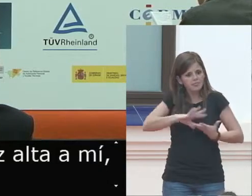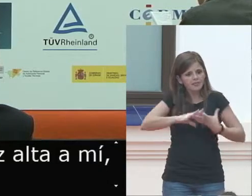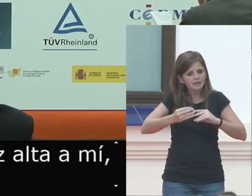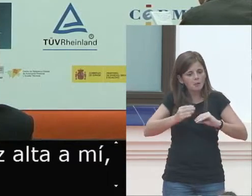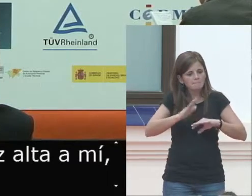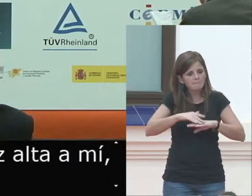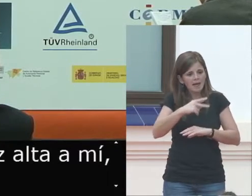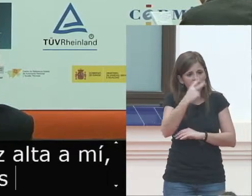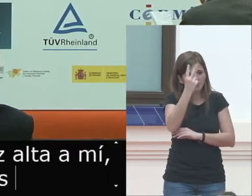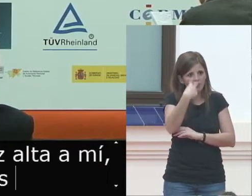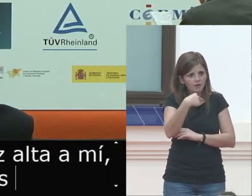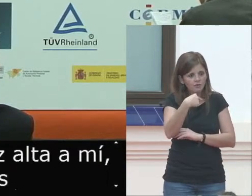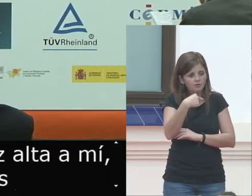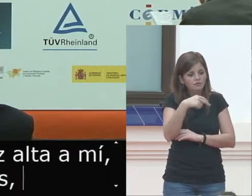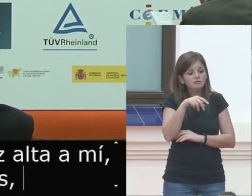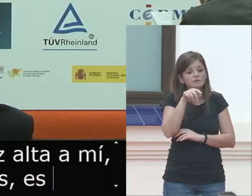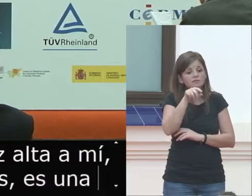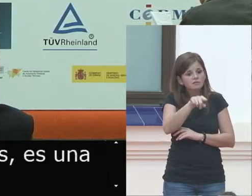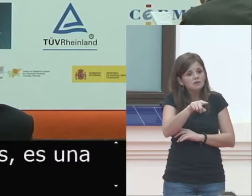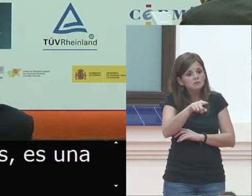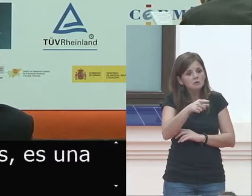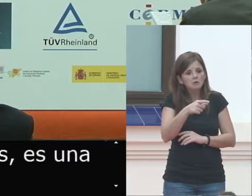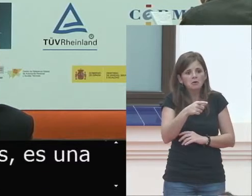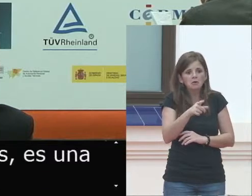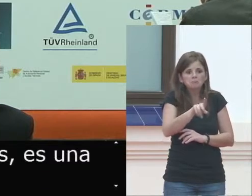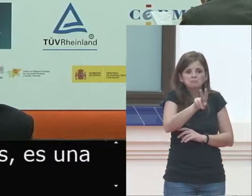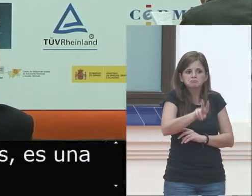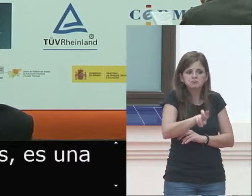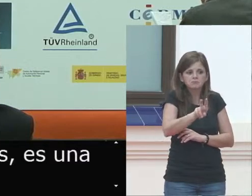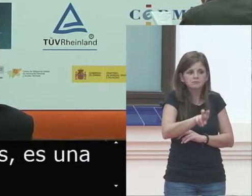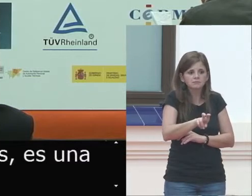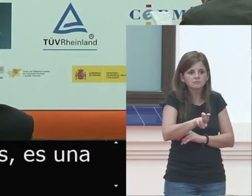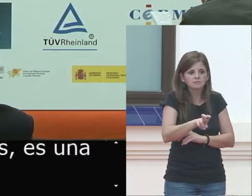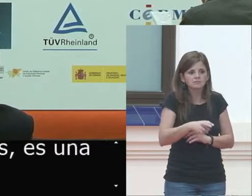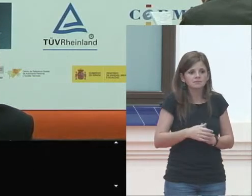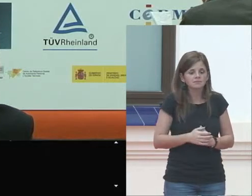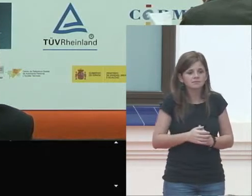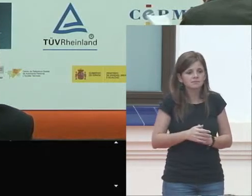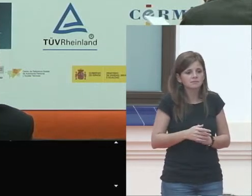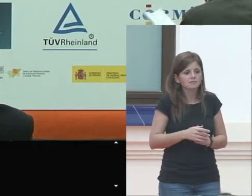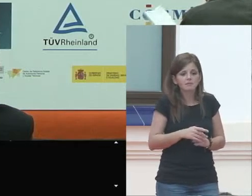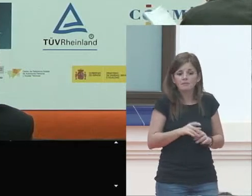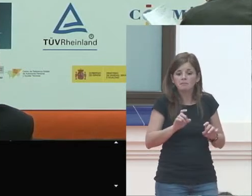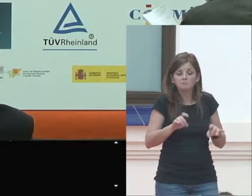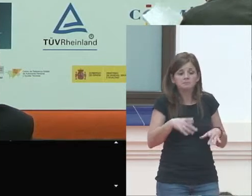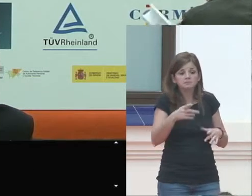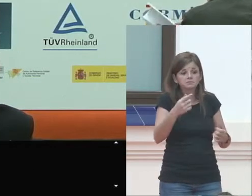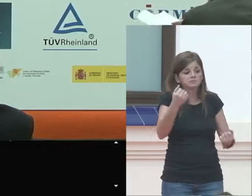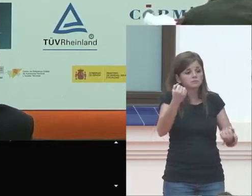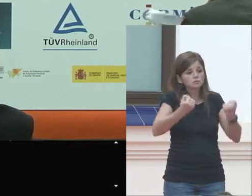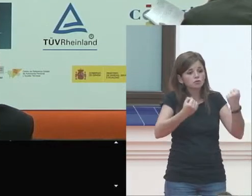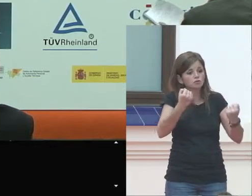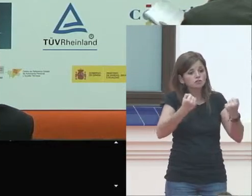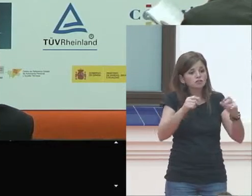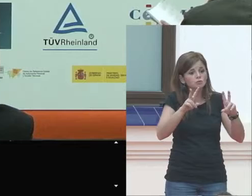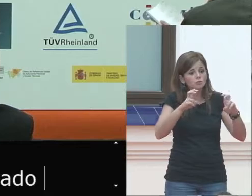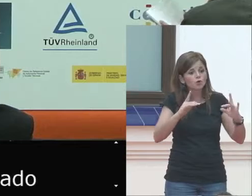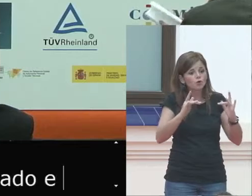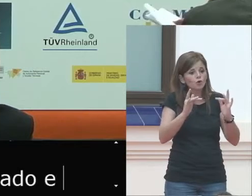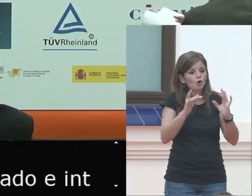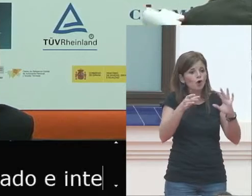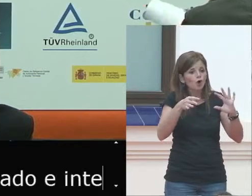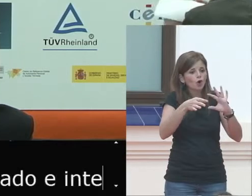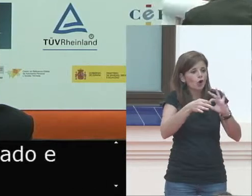ciegos, es una cosa que tiene mucha aplicación. Por ejemplo, en el nuevo coche conectado e inteligente que vendrá